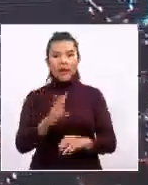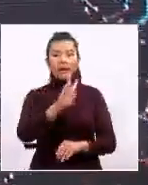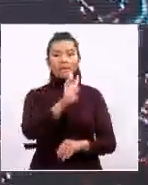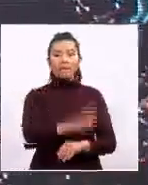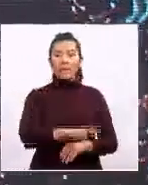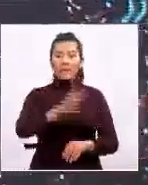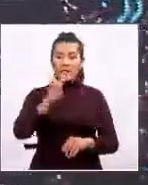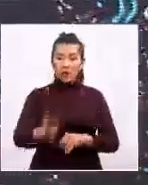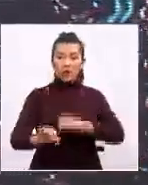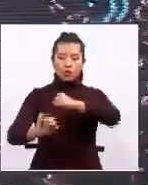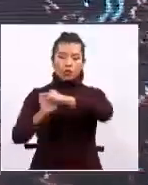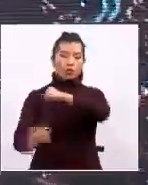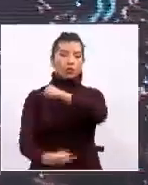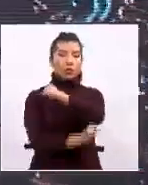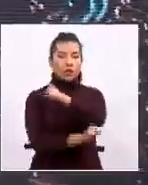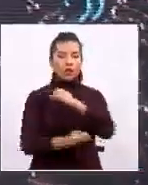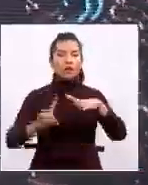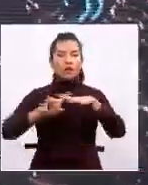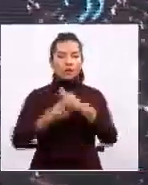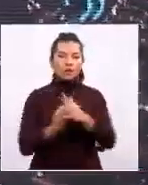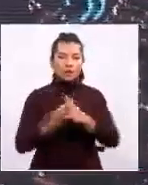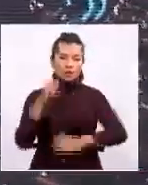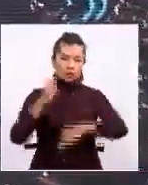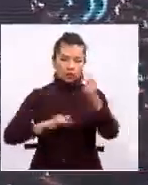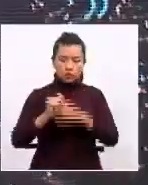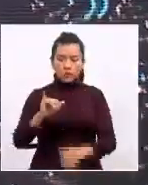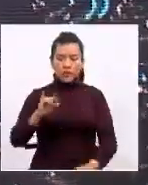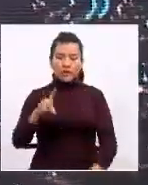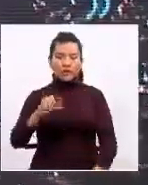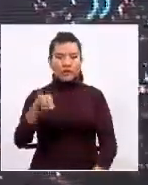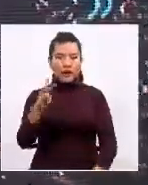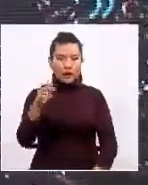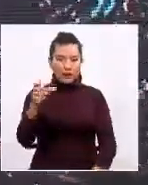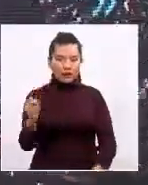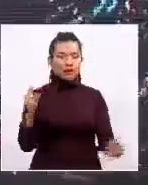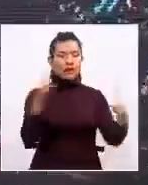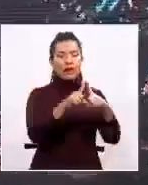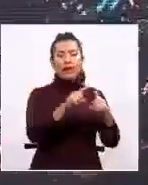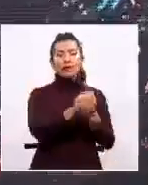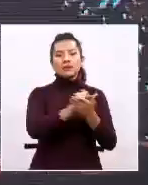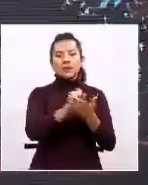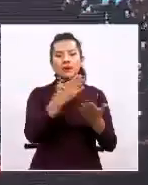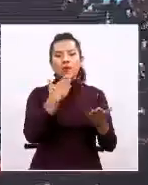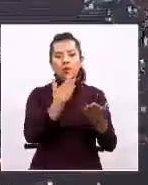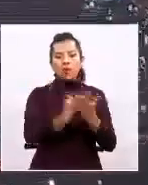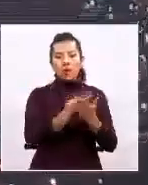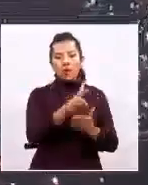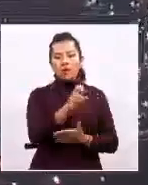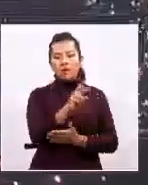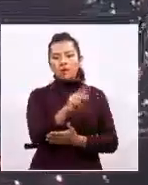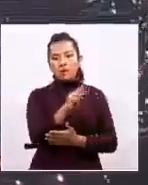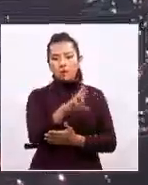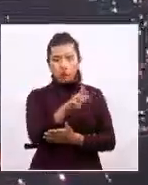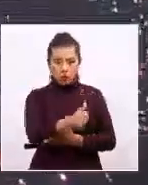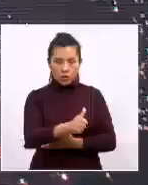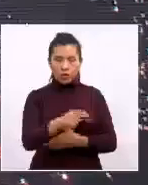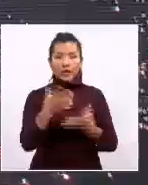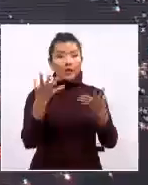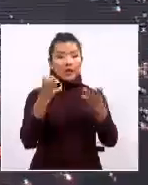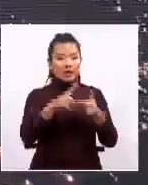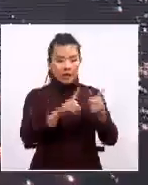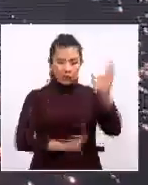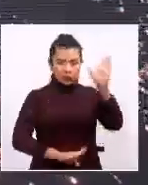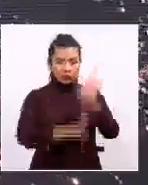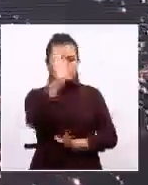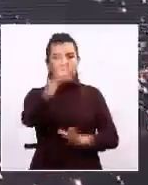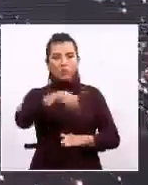Puentes se están construyendo entre Ixiamas y San Buenaventura. El propósito es potenciar el norte de La